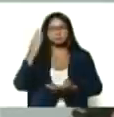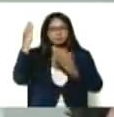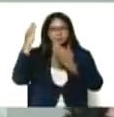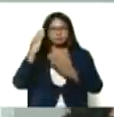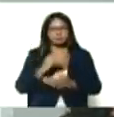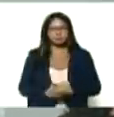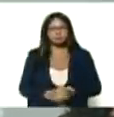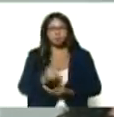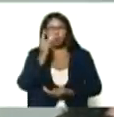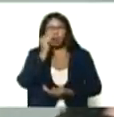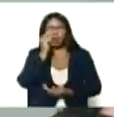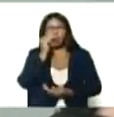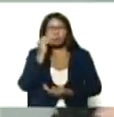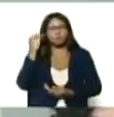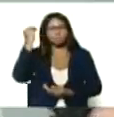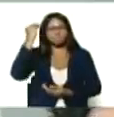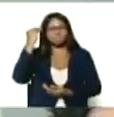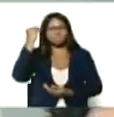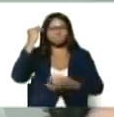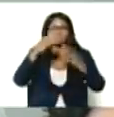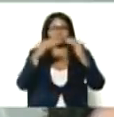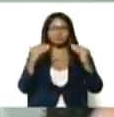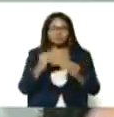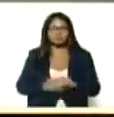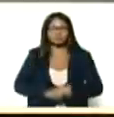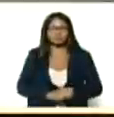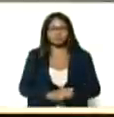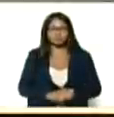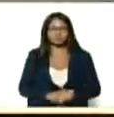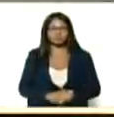El hombre de la mente.